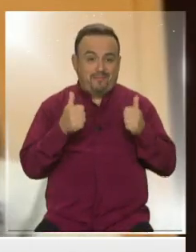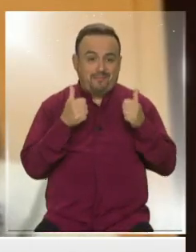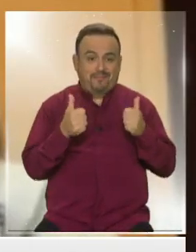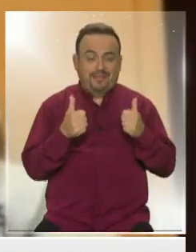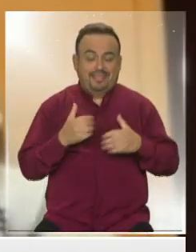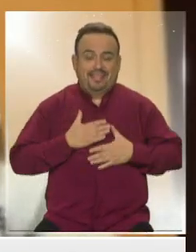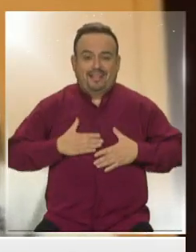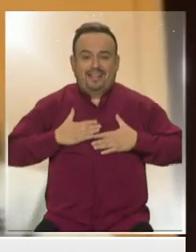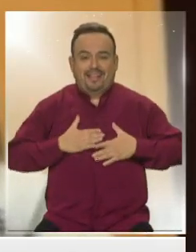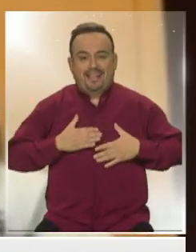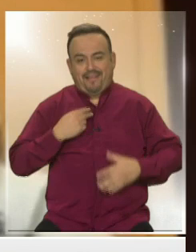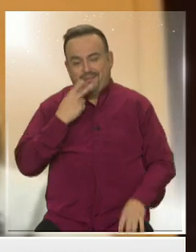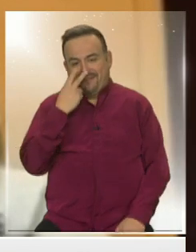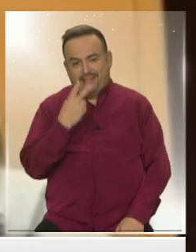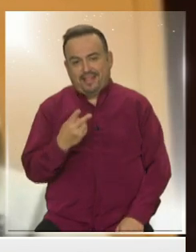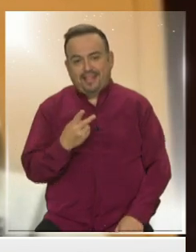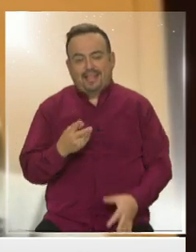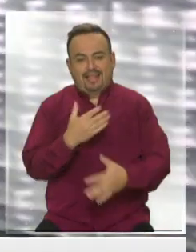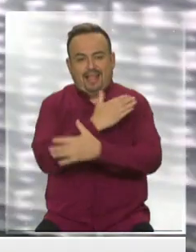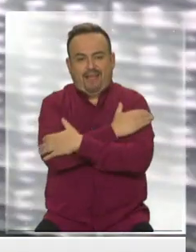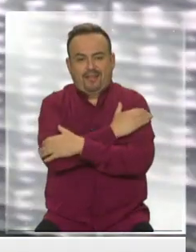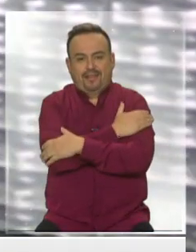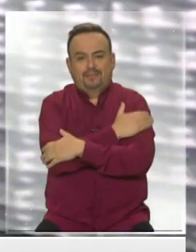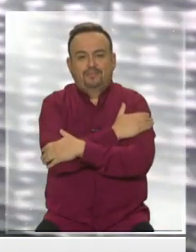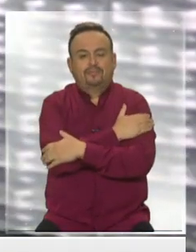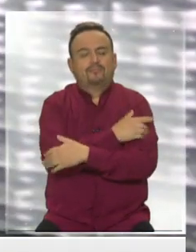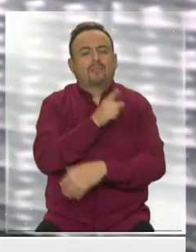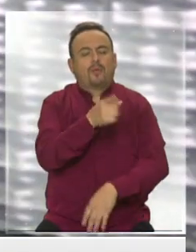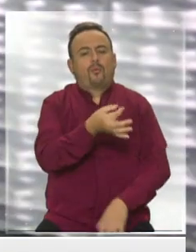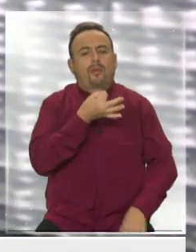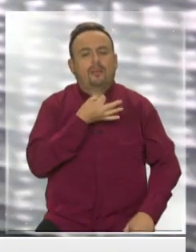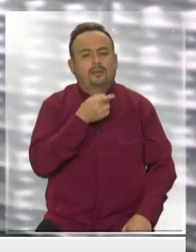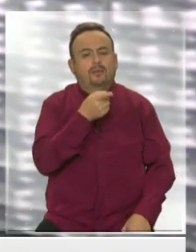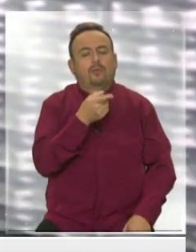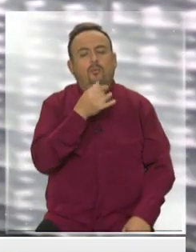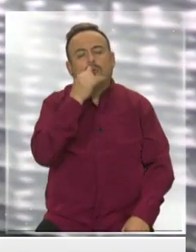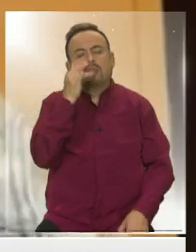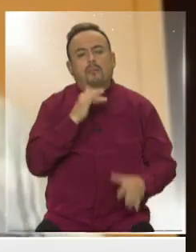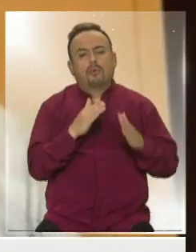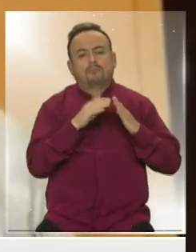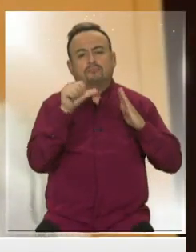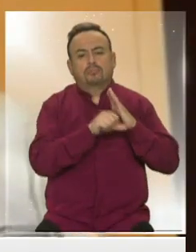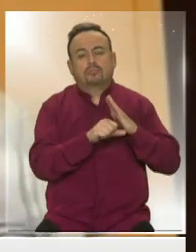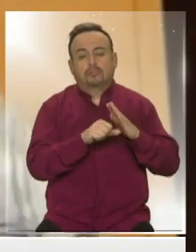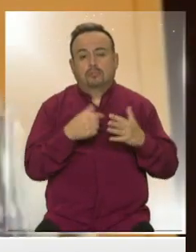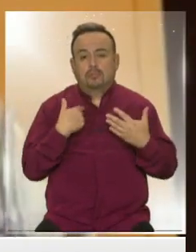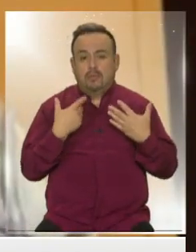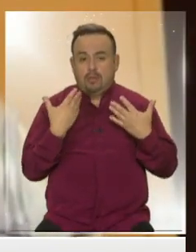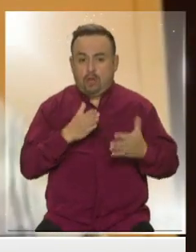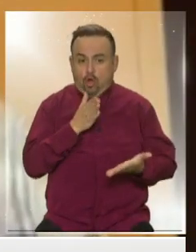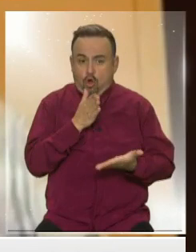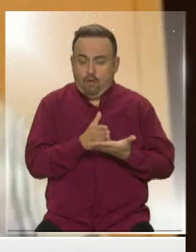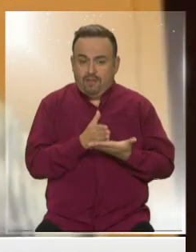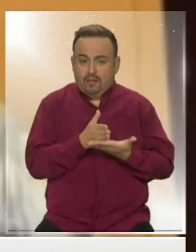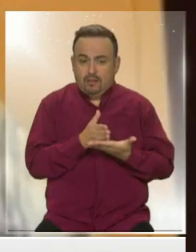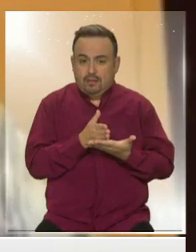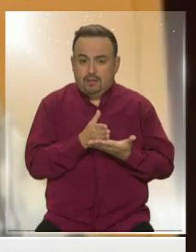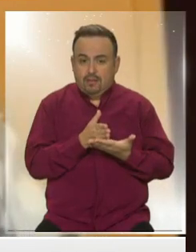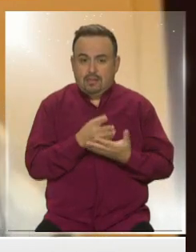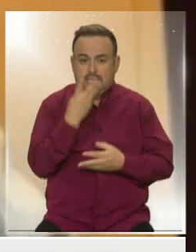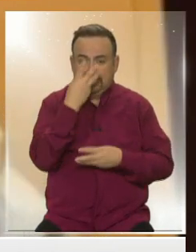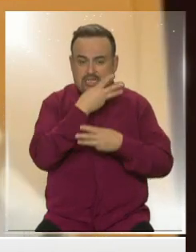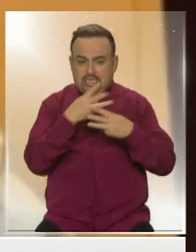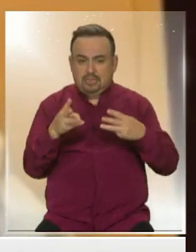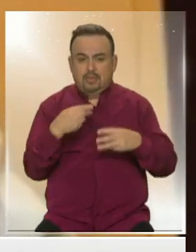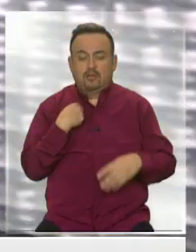un agrado verte a ti, querido amigo. Un abrazo. Oye, cuéntame, Pollo, ¿desde cuánto estás en cuarentena? Bueno, estuve obligado